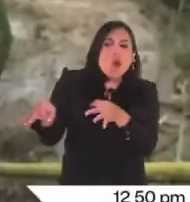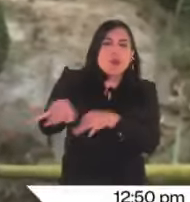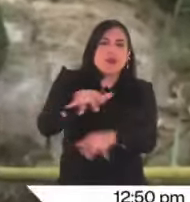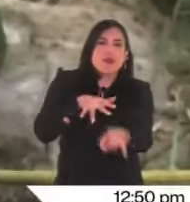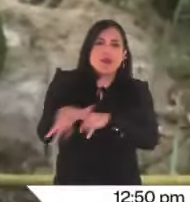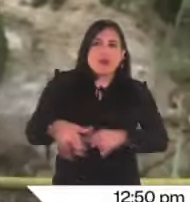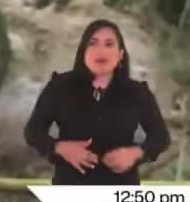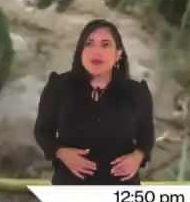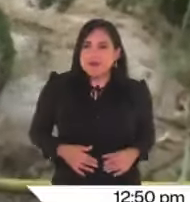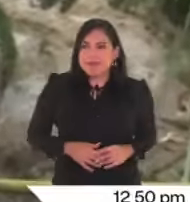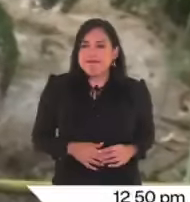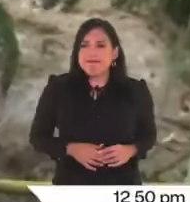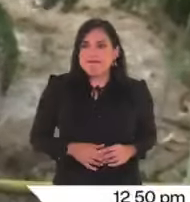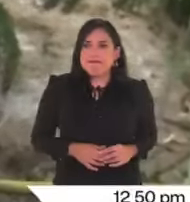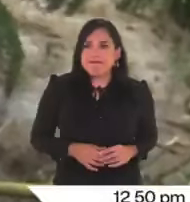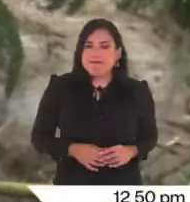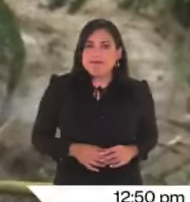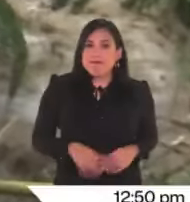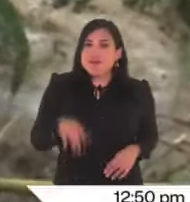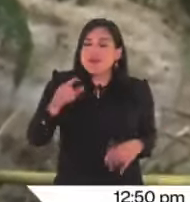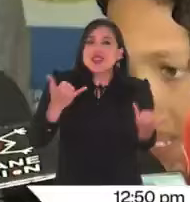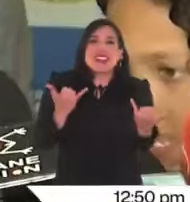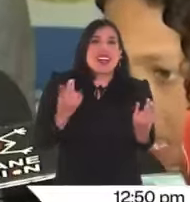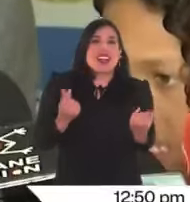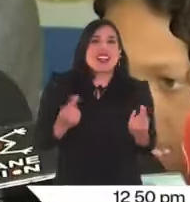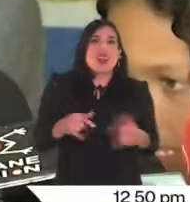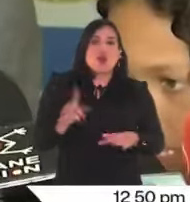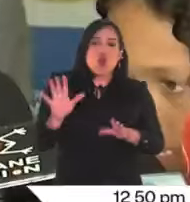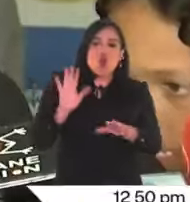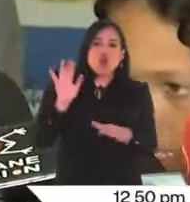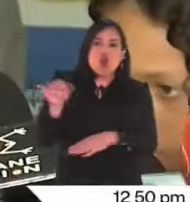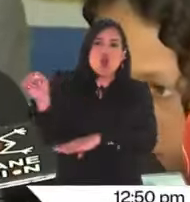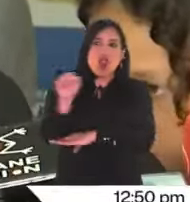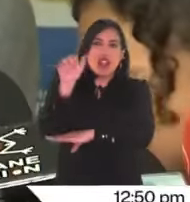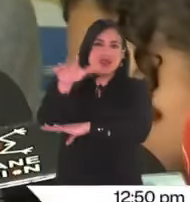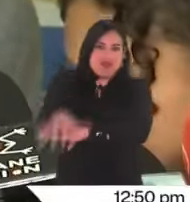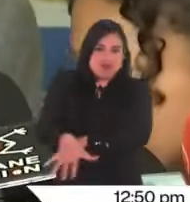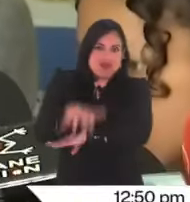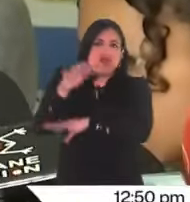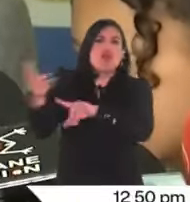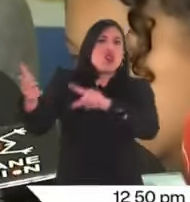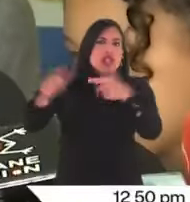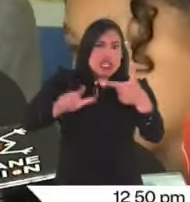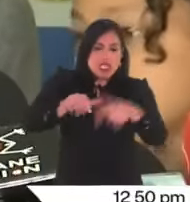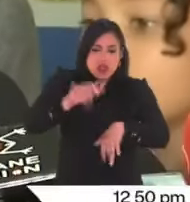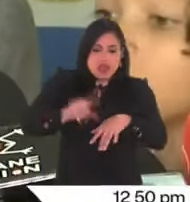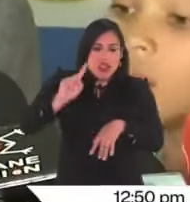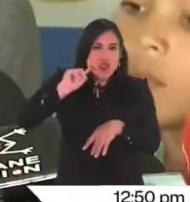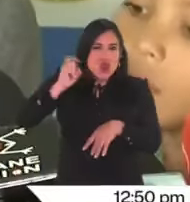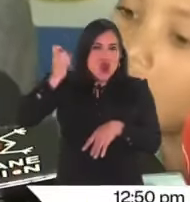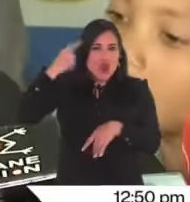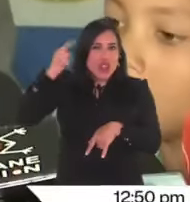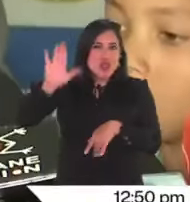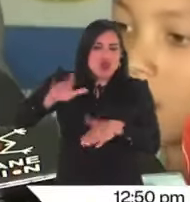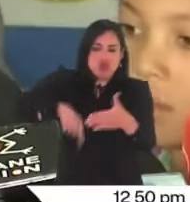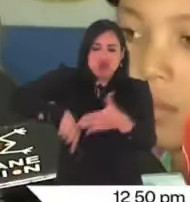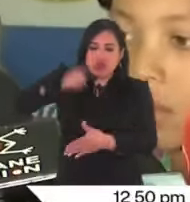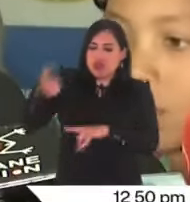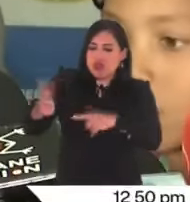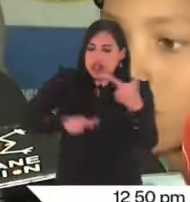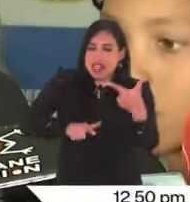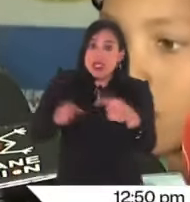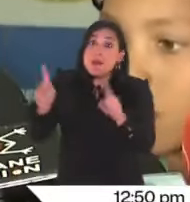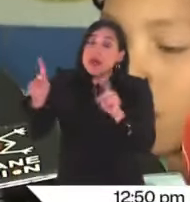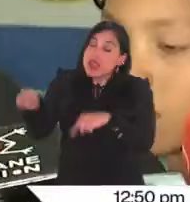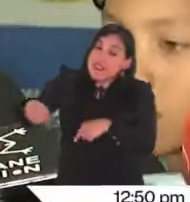afectadas agilizar la maquinaria amarilla ya la contrató gestión del riesgo nacional necesitamos que llegue